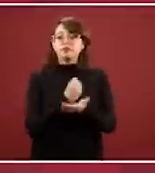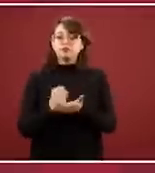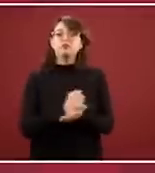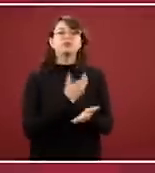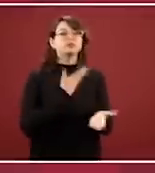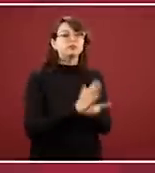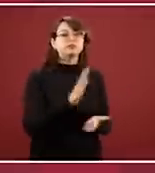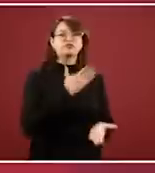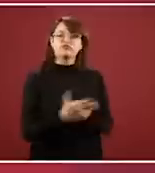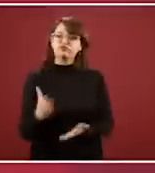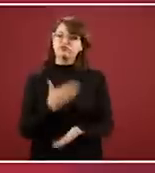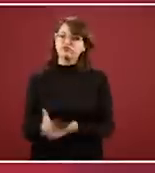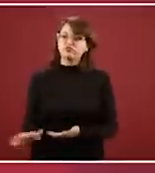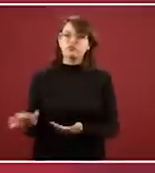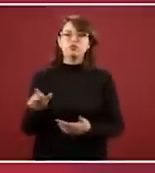usura.